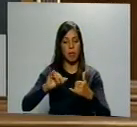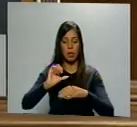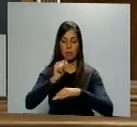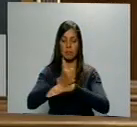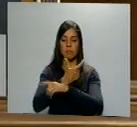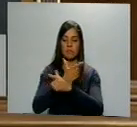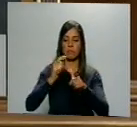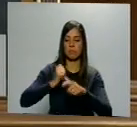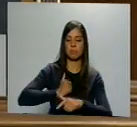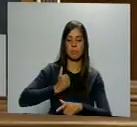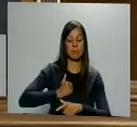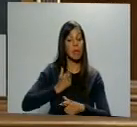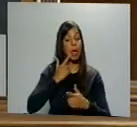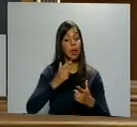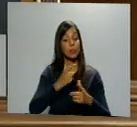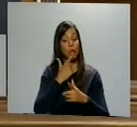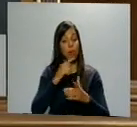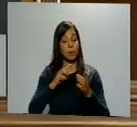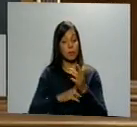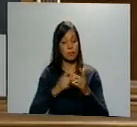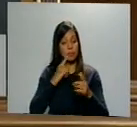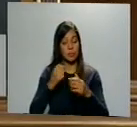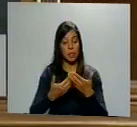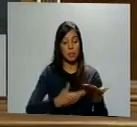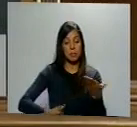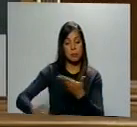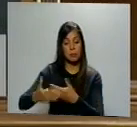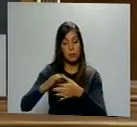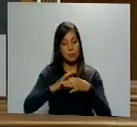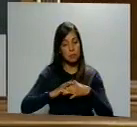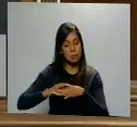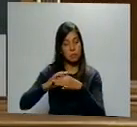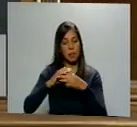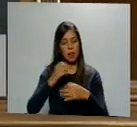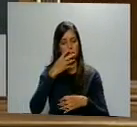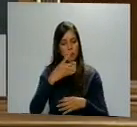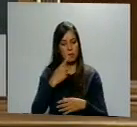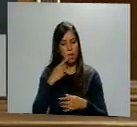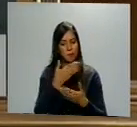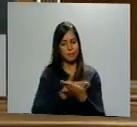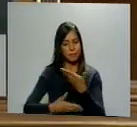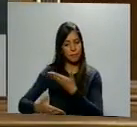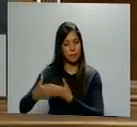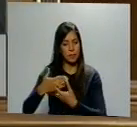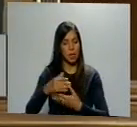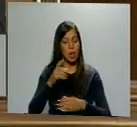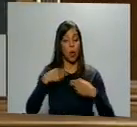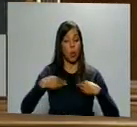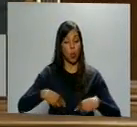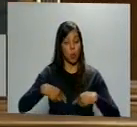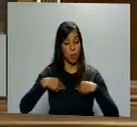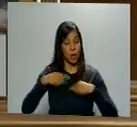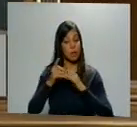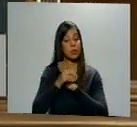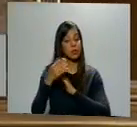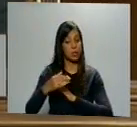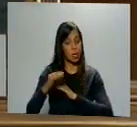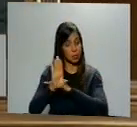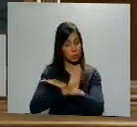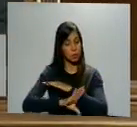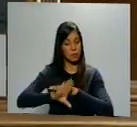soberanía, solidaridad, integridad territorial, bien común y preeminencia de los derechos humanos,